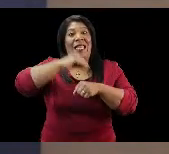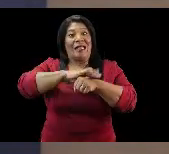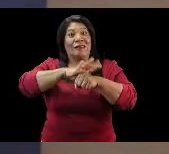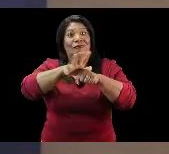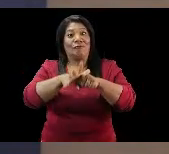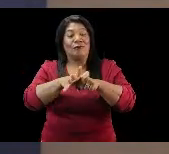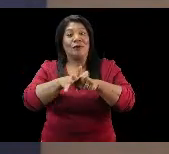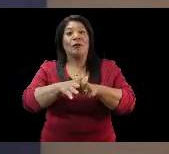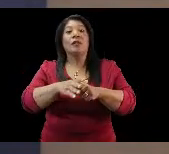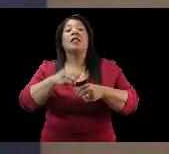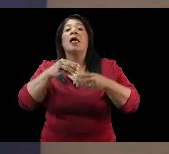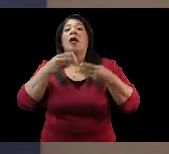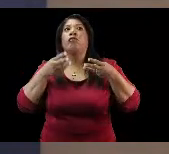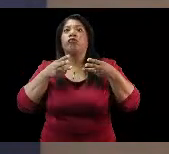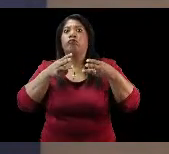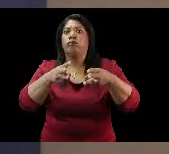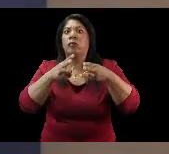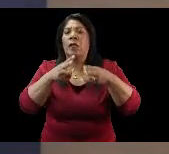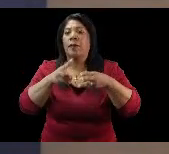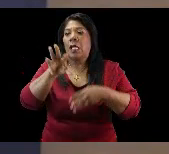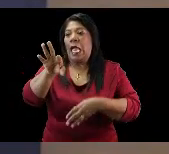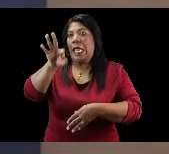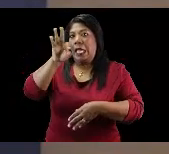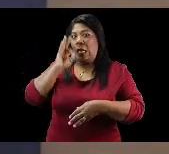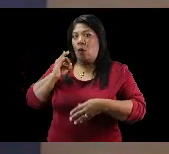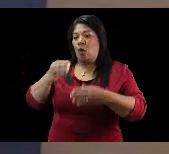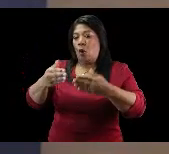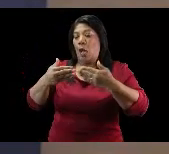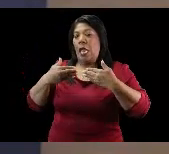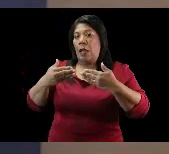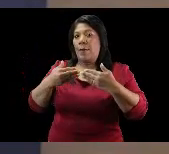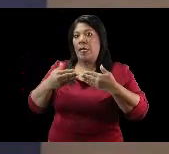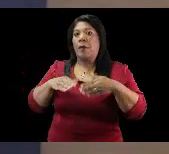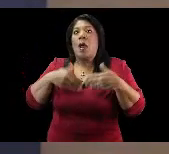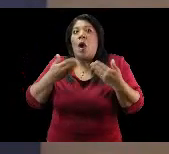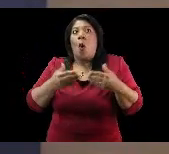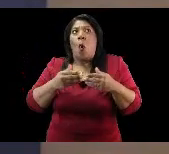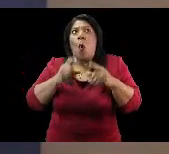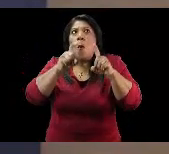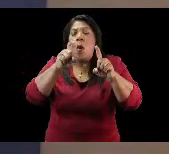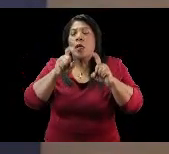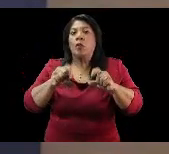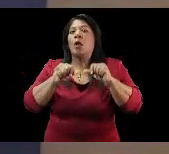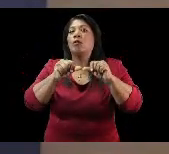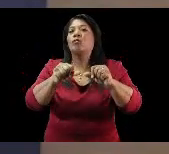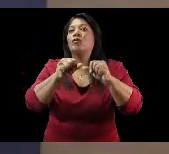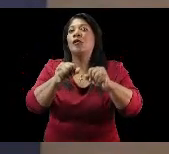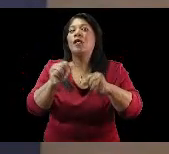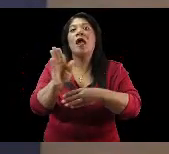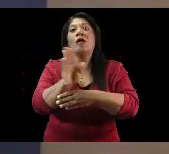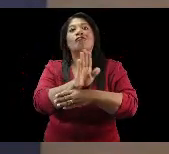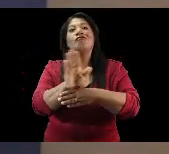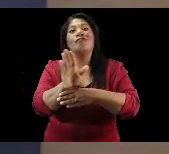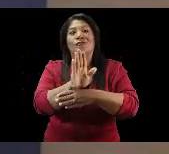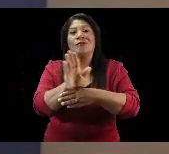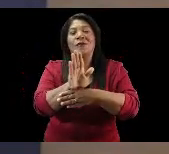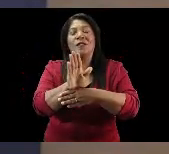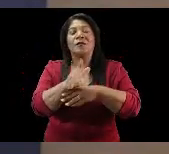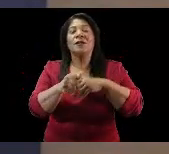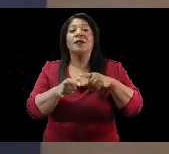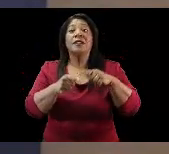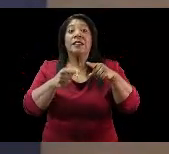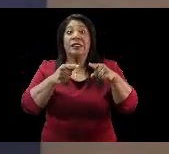tiempo de COVID, que fue la metodología que se escogió Panamá, seguir la educación por medio de la